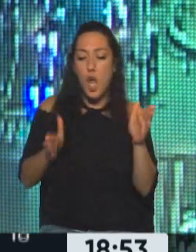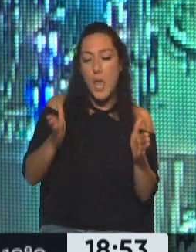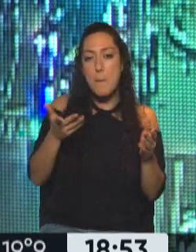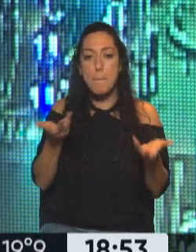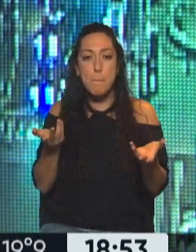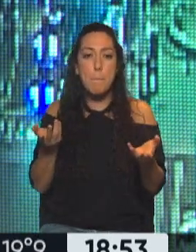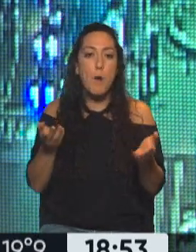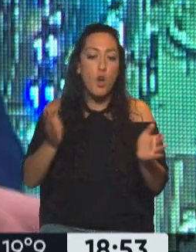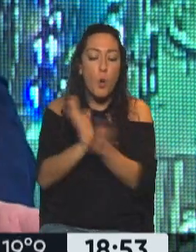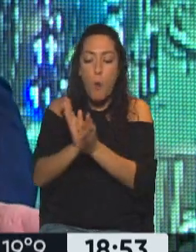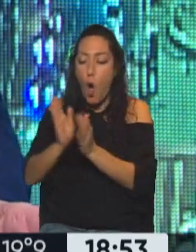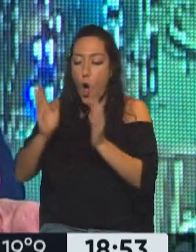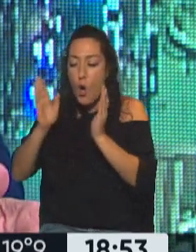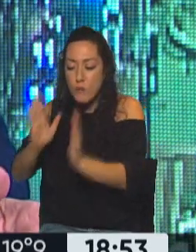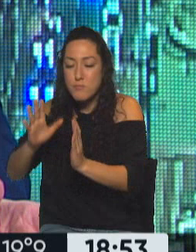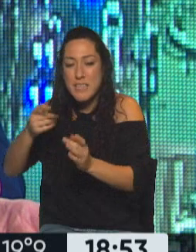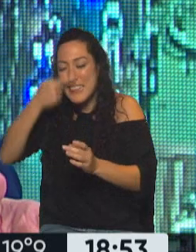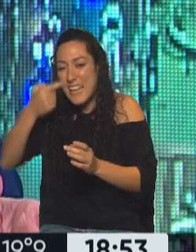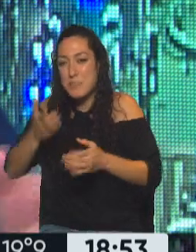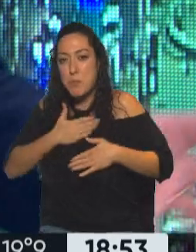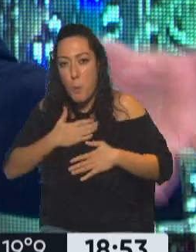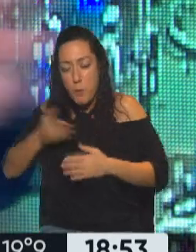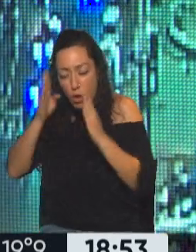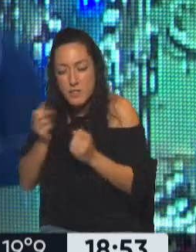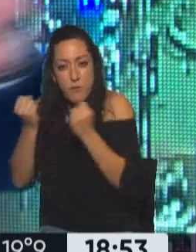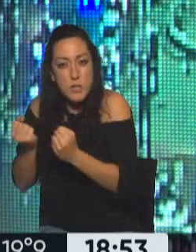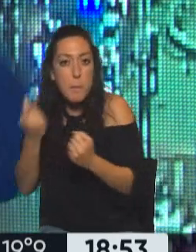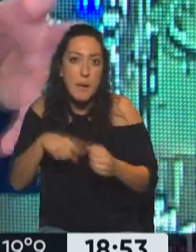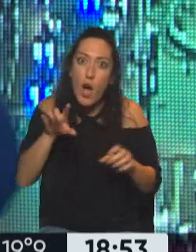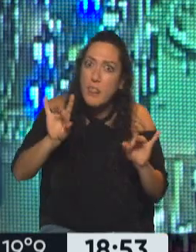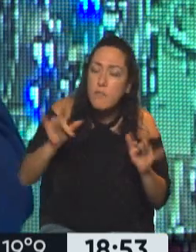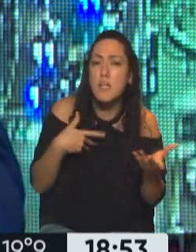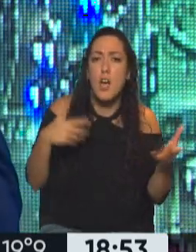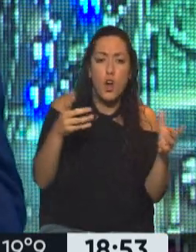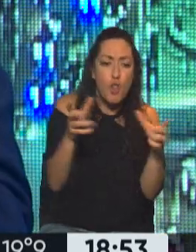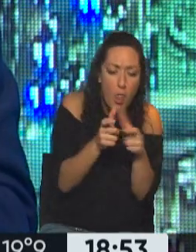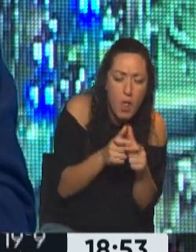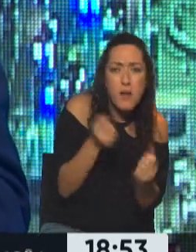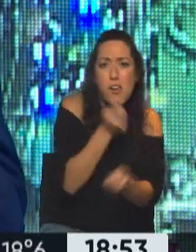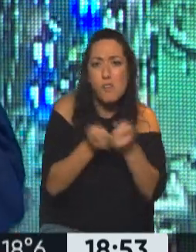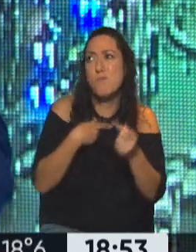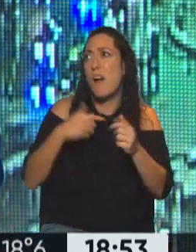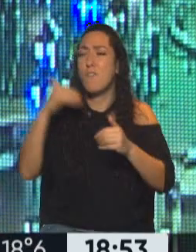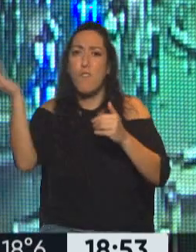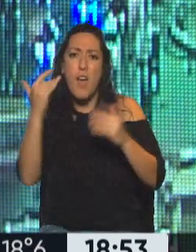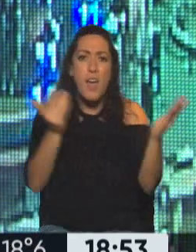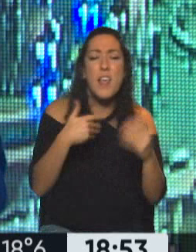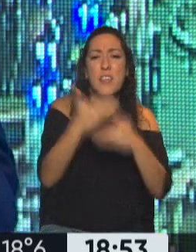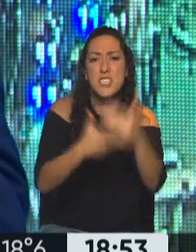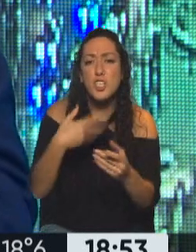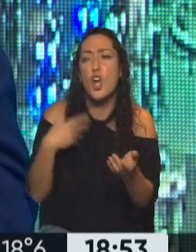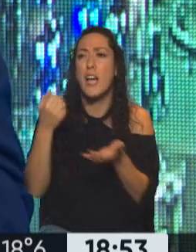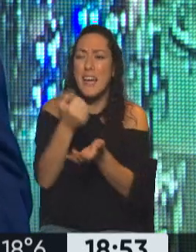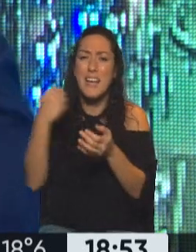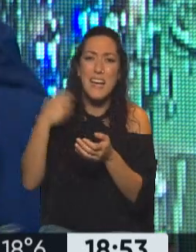esfuerzo en su manera pero la verdad que acá en un contexto tan complejo hay que articular la macro la micro el desarrollo económico productivo los créditos internacionales